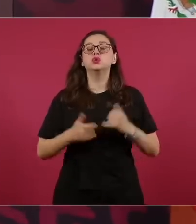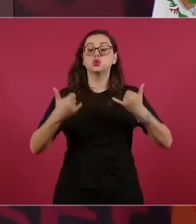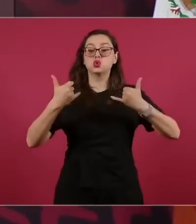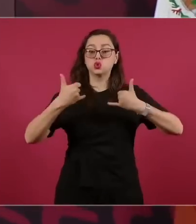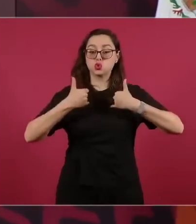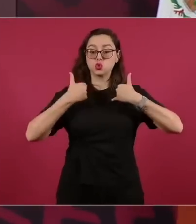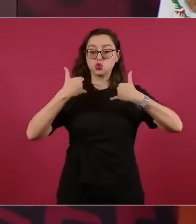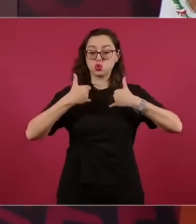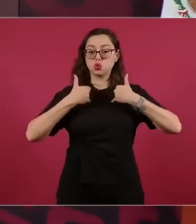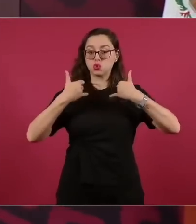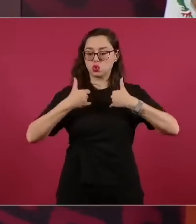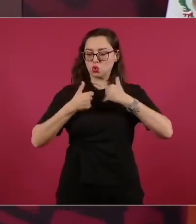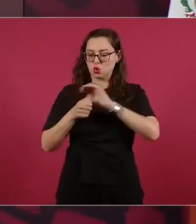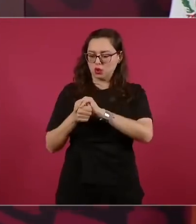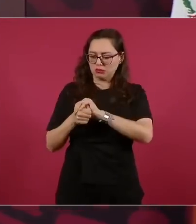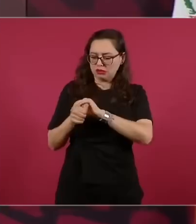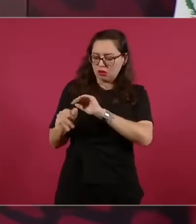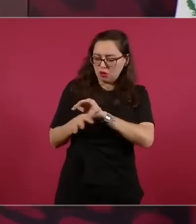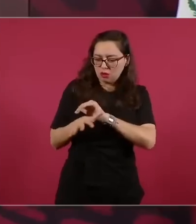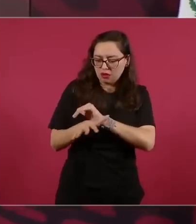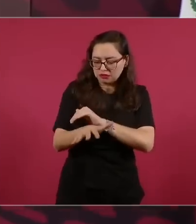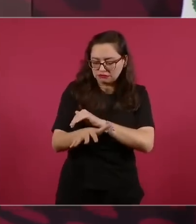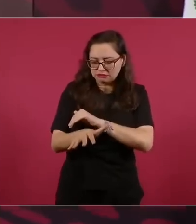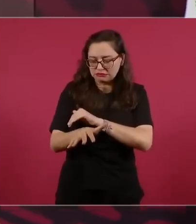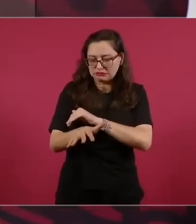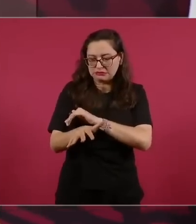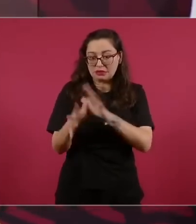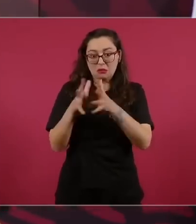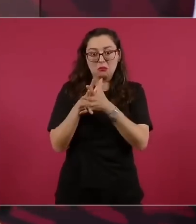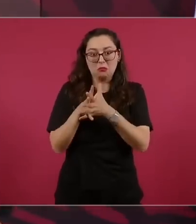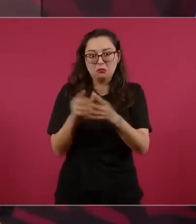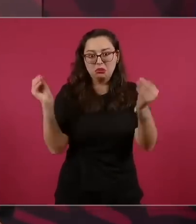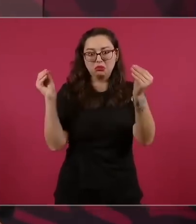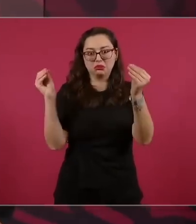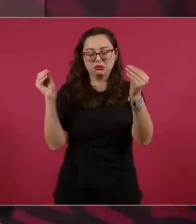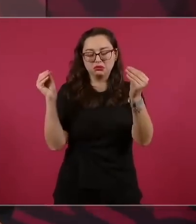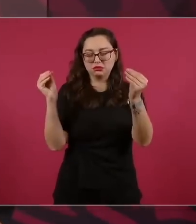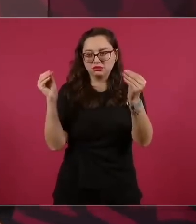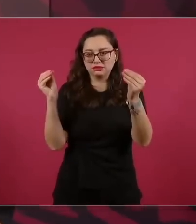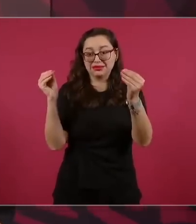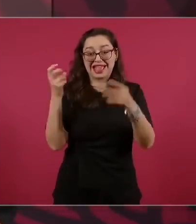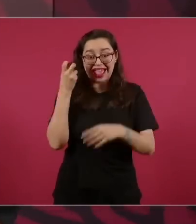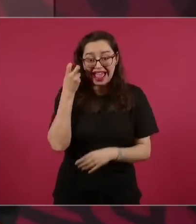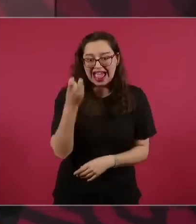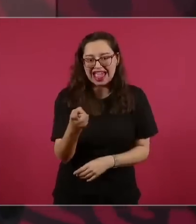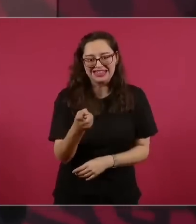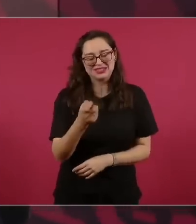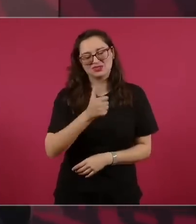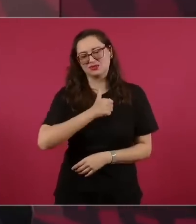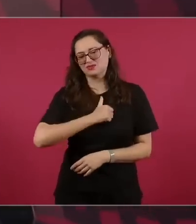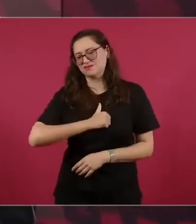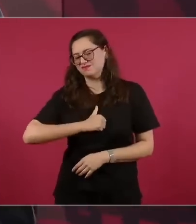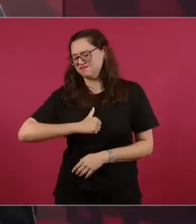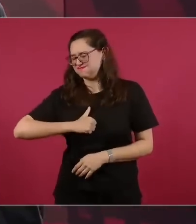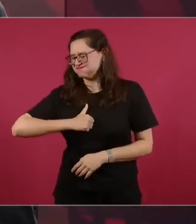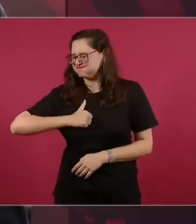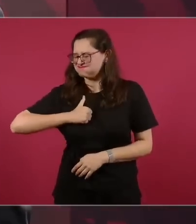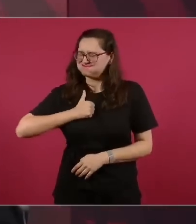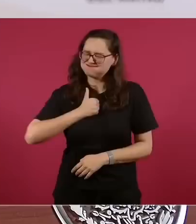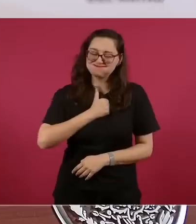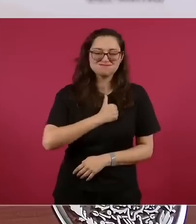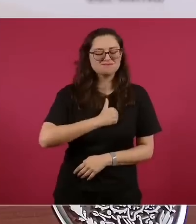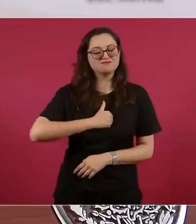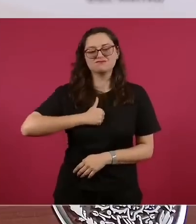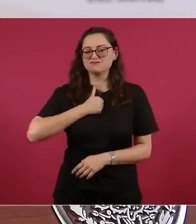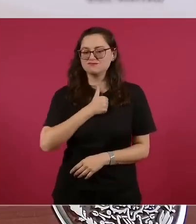que dicho sea de paso es lo que más nos importa encontrarlos. O sea, lo que más nos importa de todo es saber